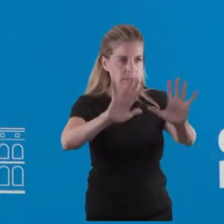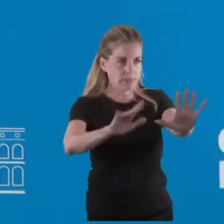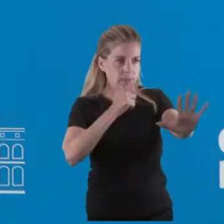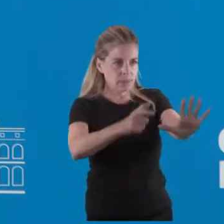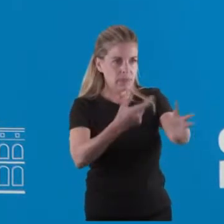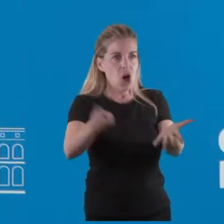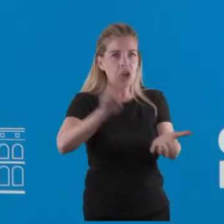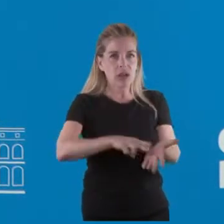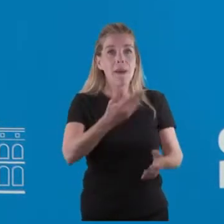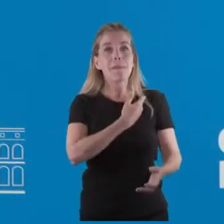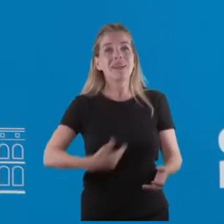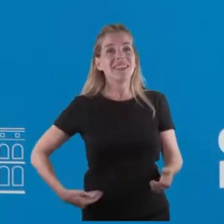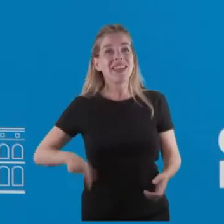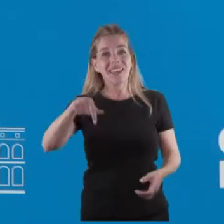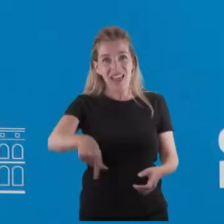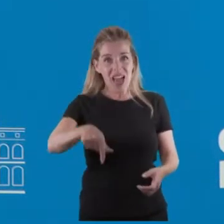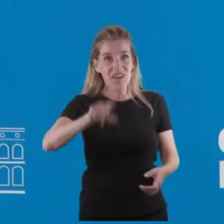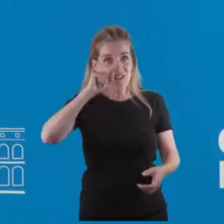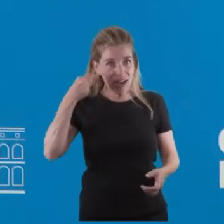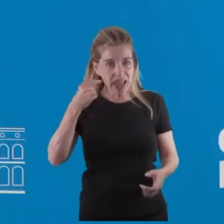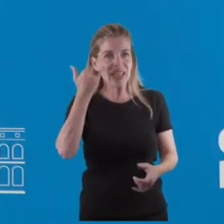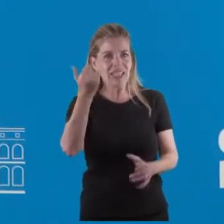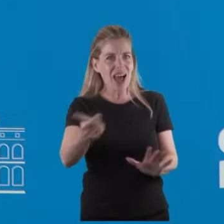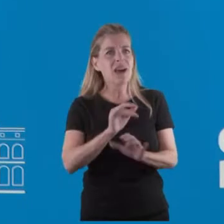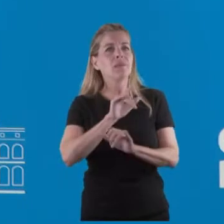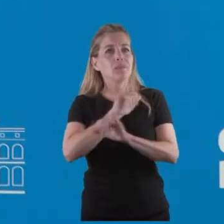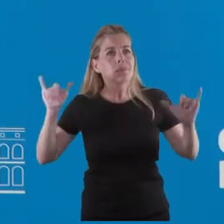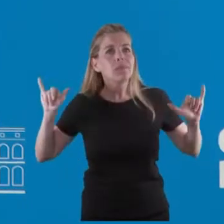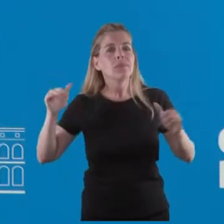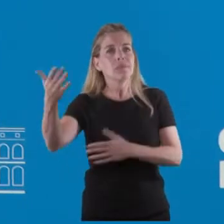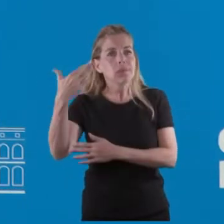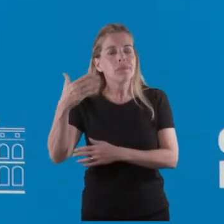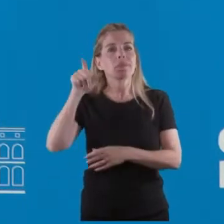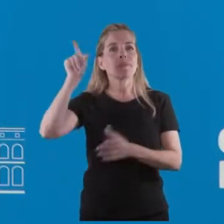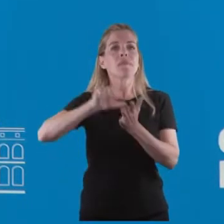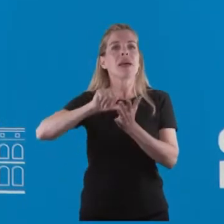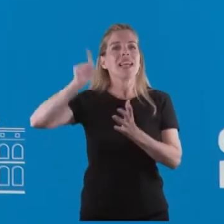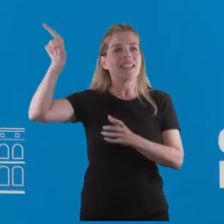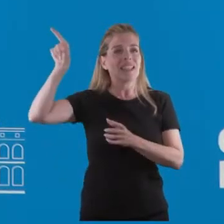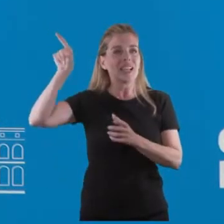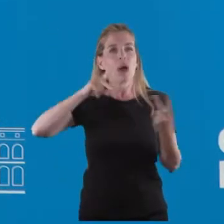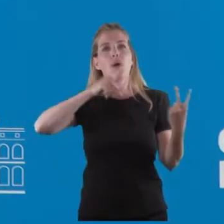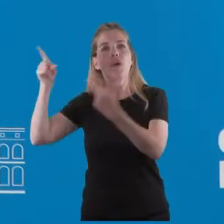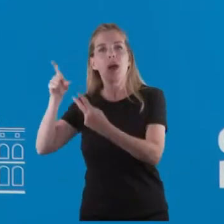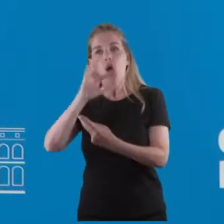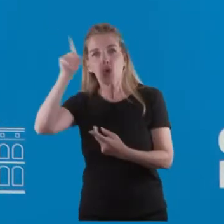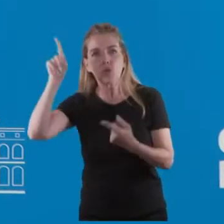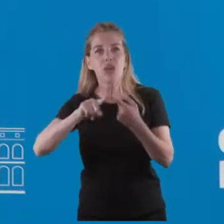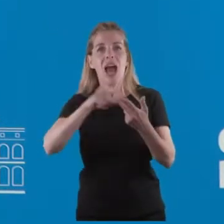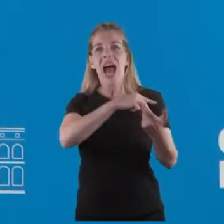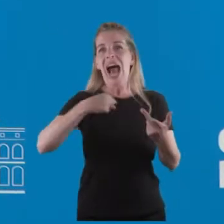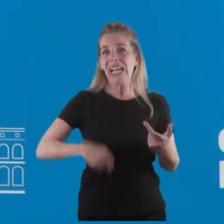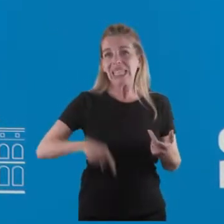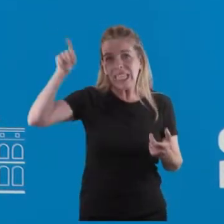presidente argentino expresó su posición en rusia la expresa su posición en china es la posición histórica